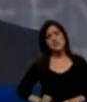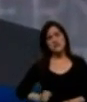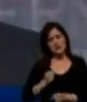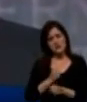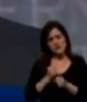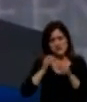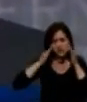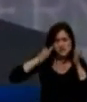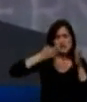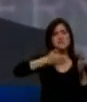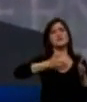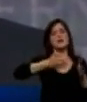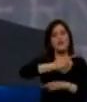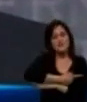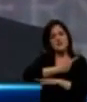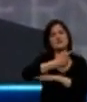al trabajo de cada día.